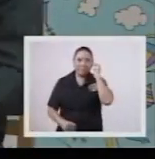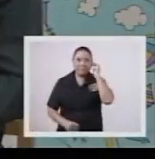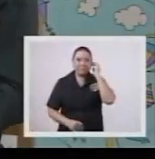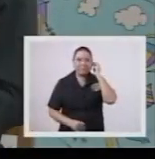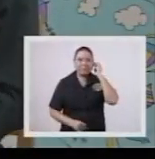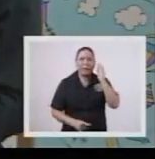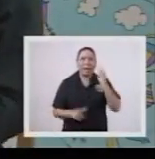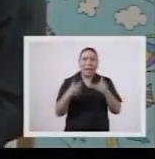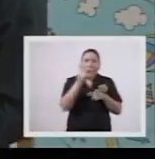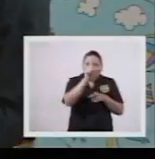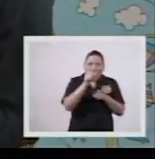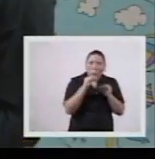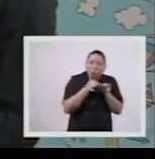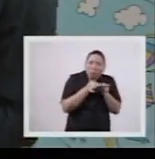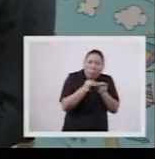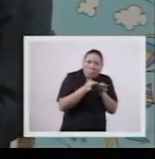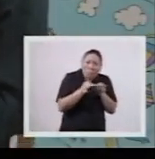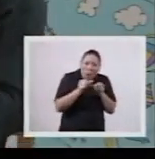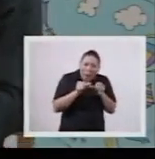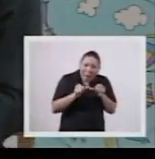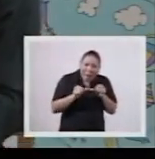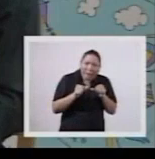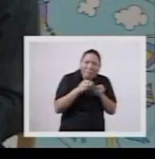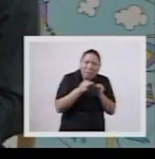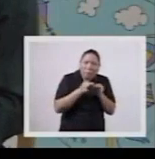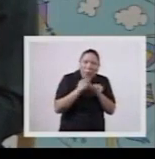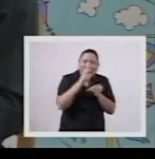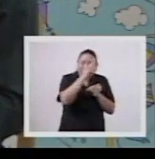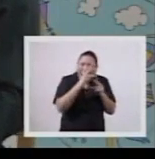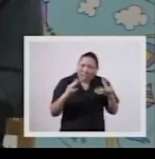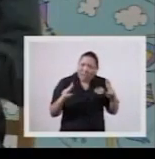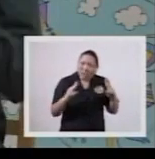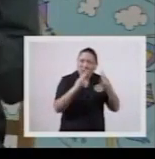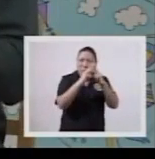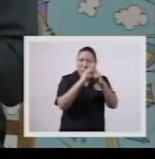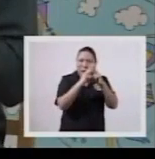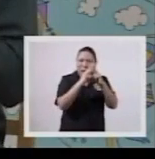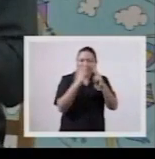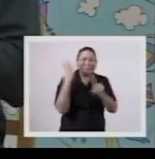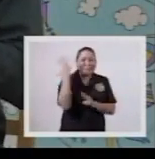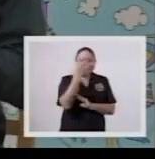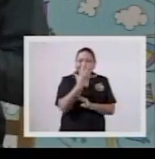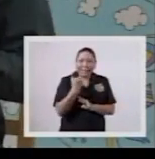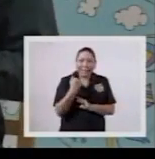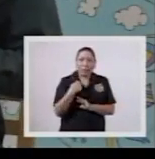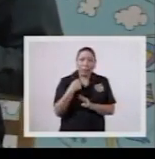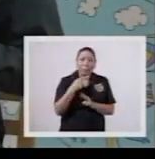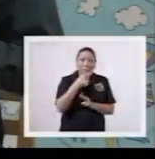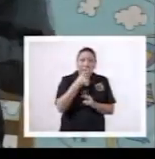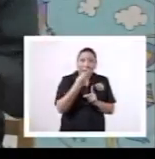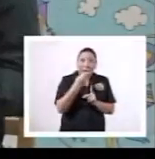En la aldea Aguascondida, en San Antonio Palopó, ahí vivía